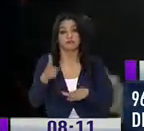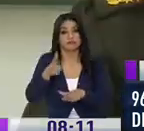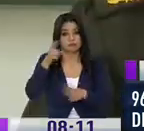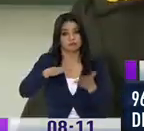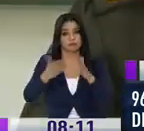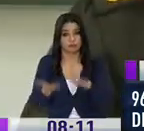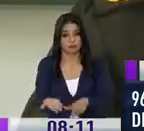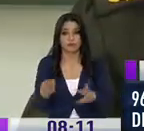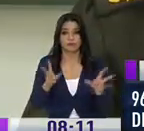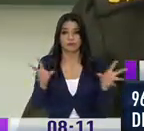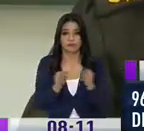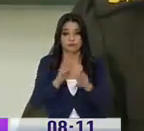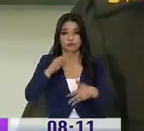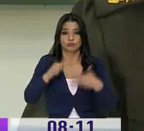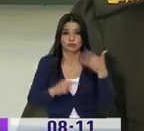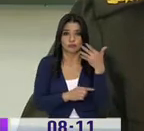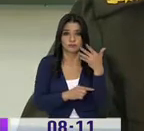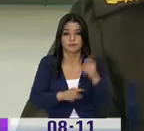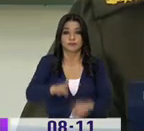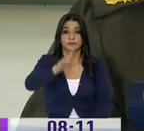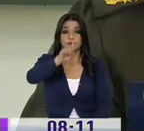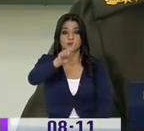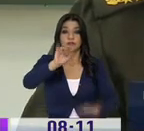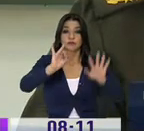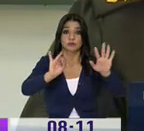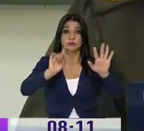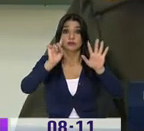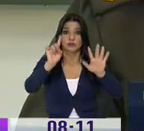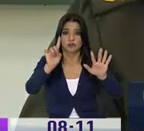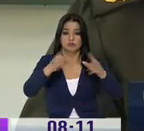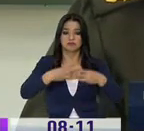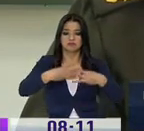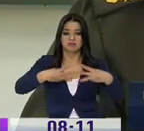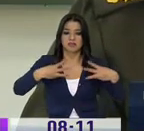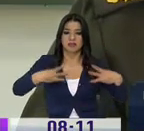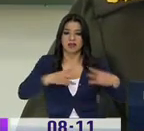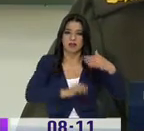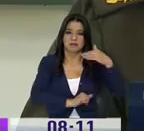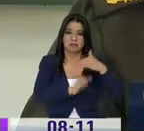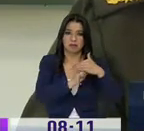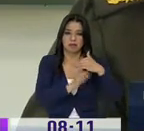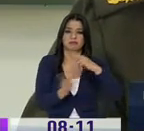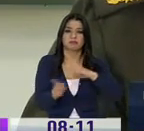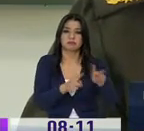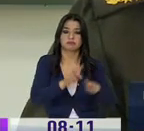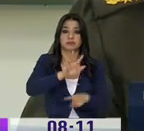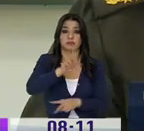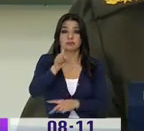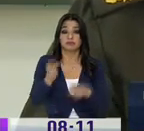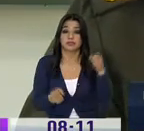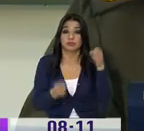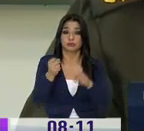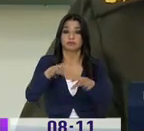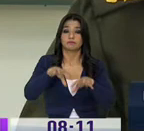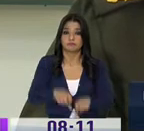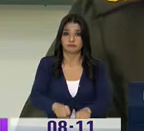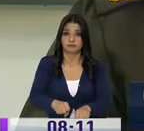homicidio. Tenemos 171 municiones, 35 vehículos retenidos,